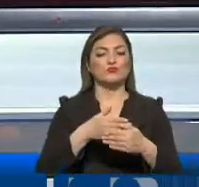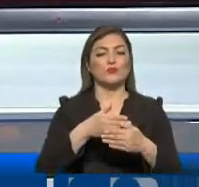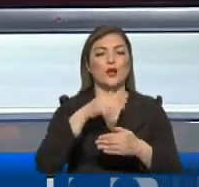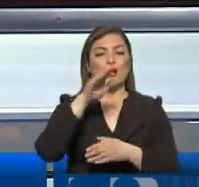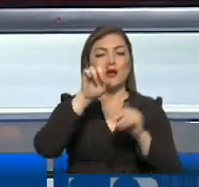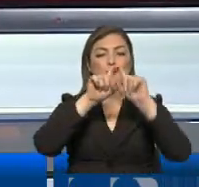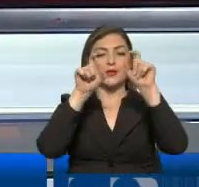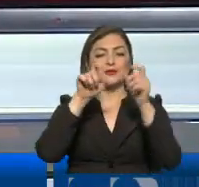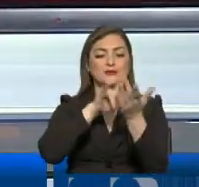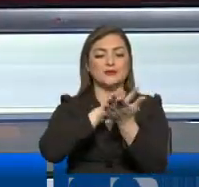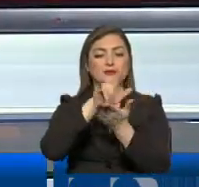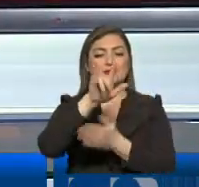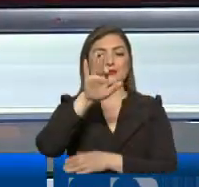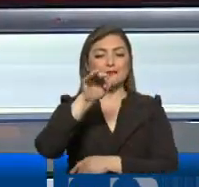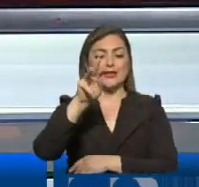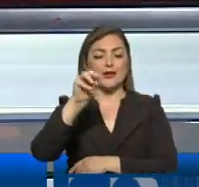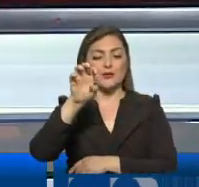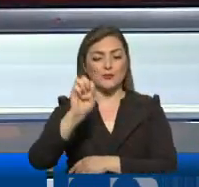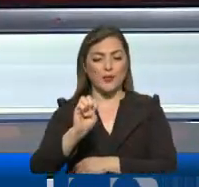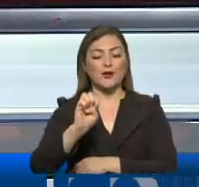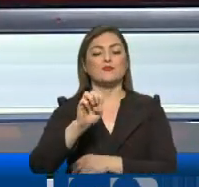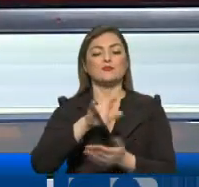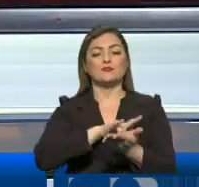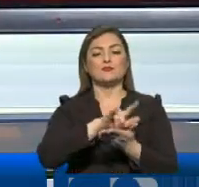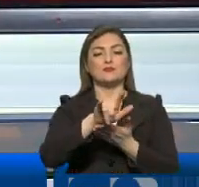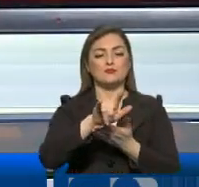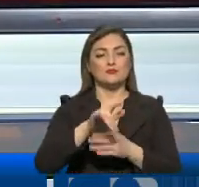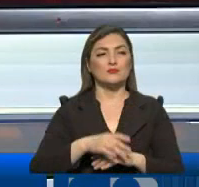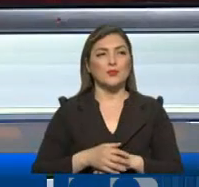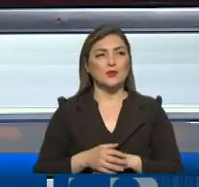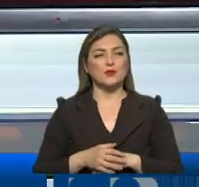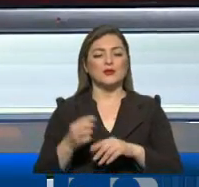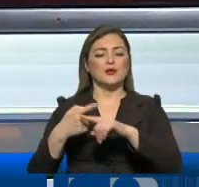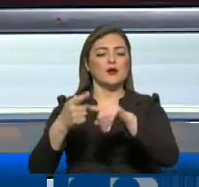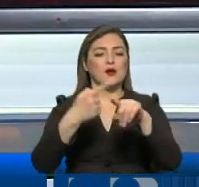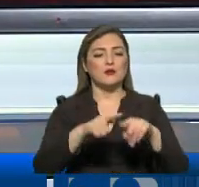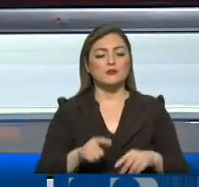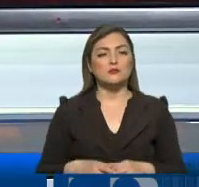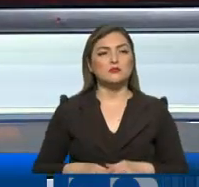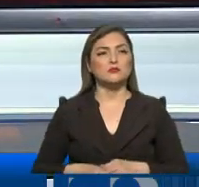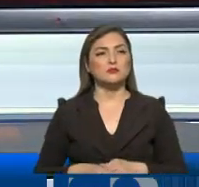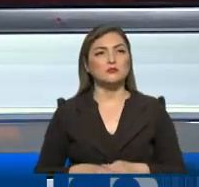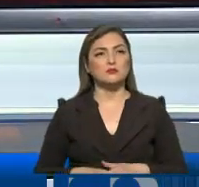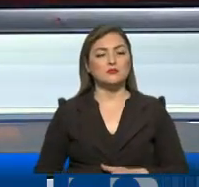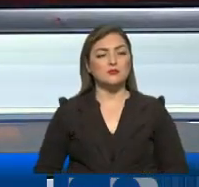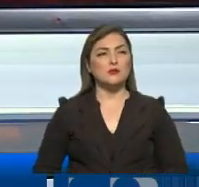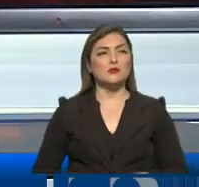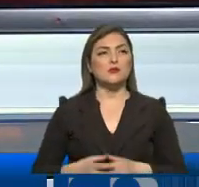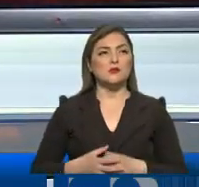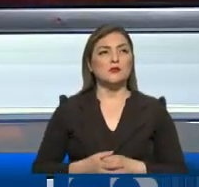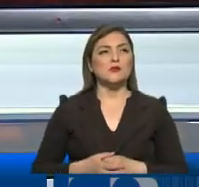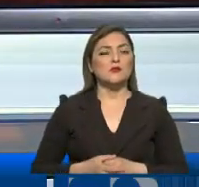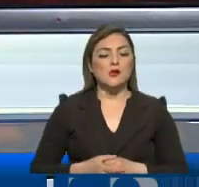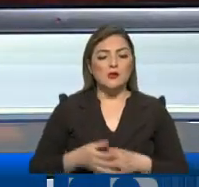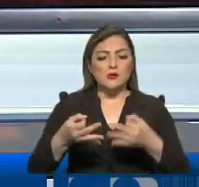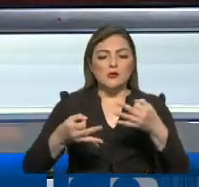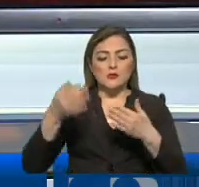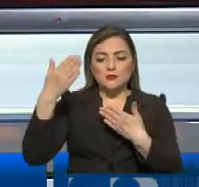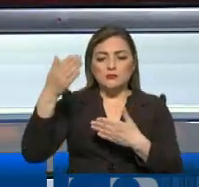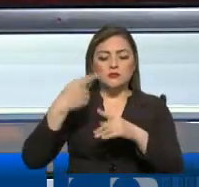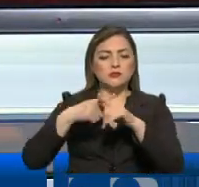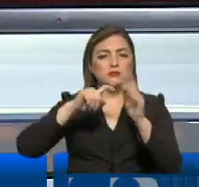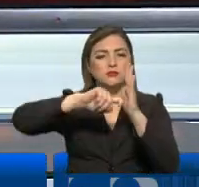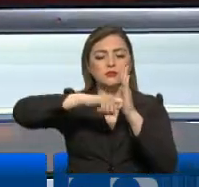TAME, hospitales, complejo legislativo, Coca-Cola Sinclair, contratos petroleros, además del inicio de los juicios políticos